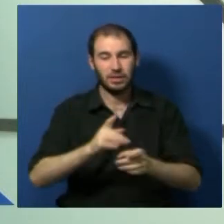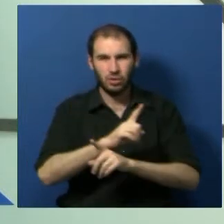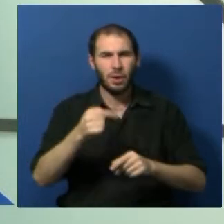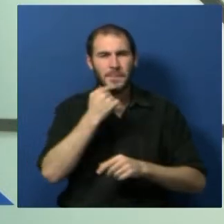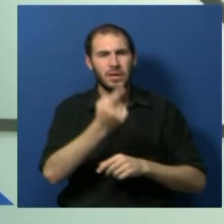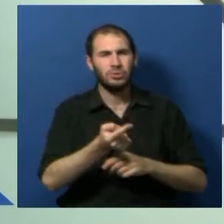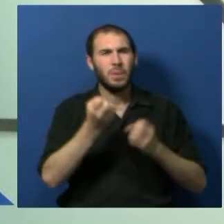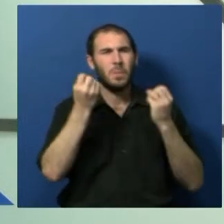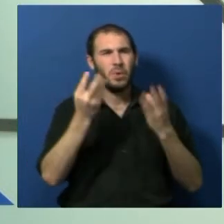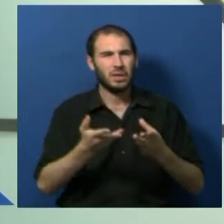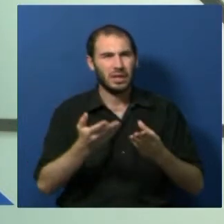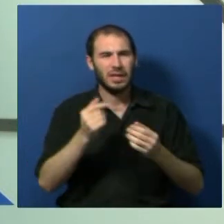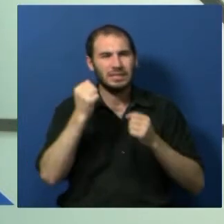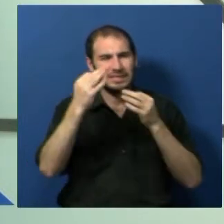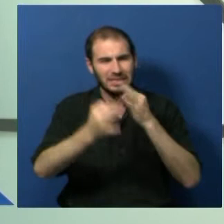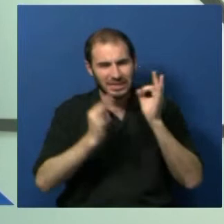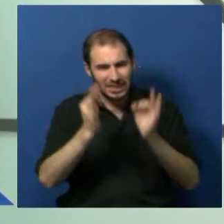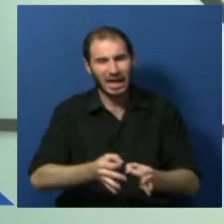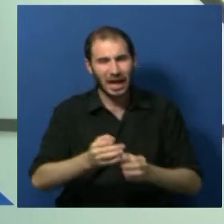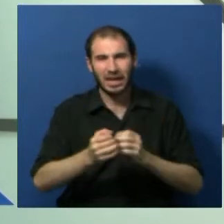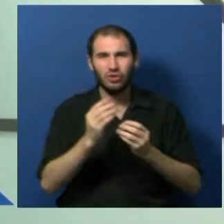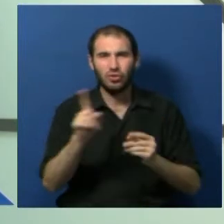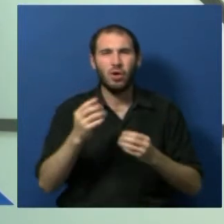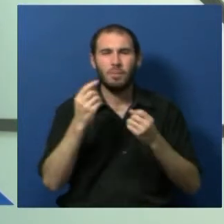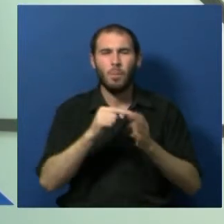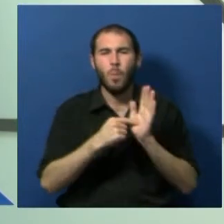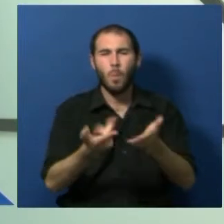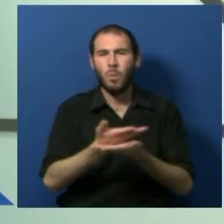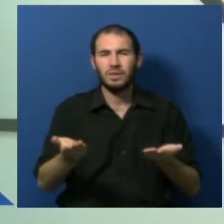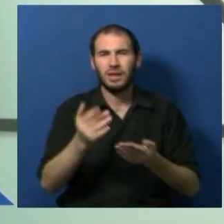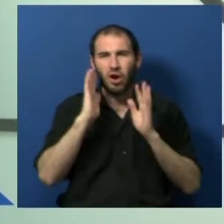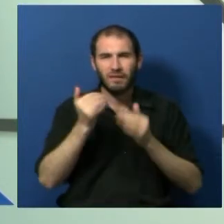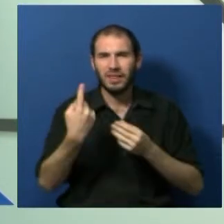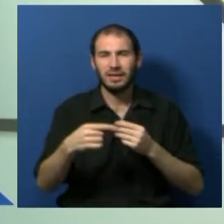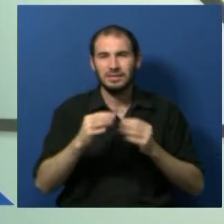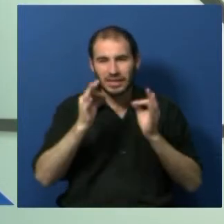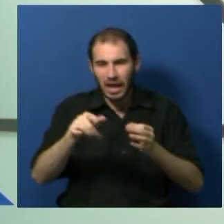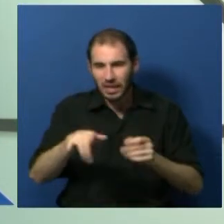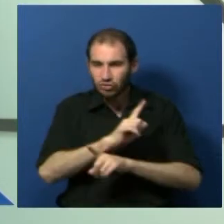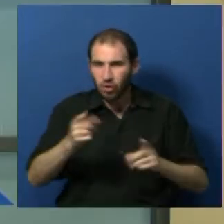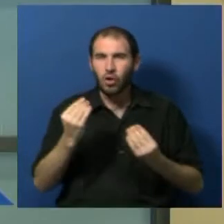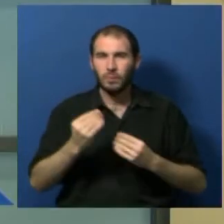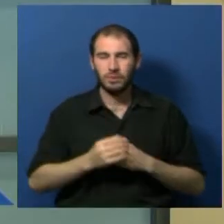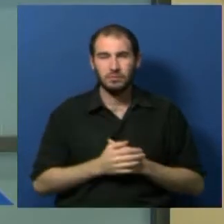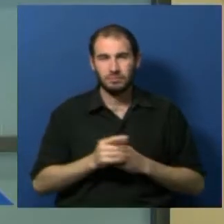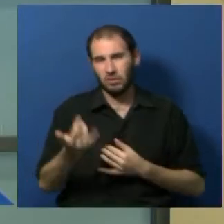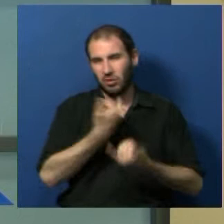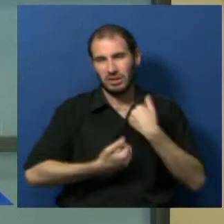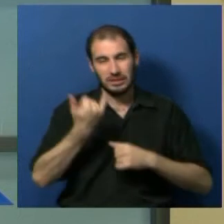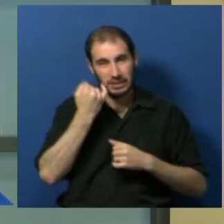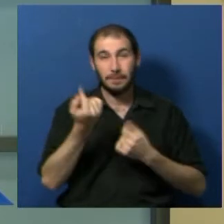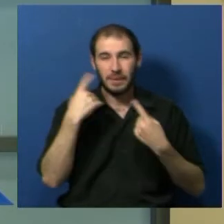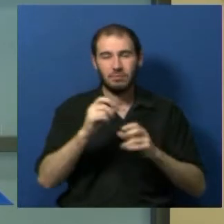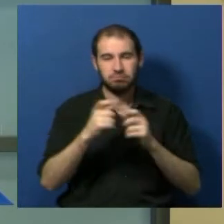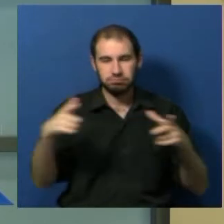preguntar, ¿por qué no hay que llegar? ¿Y qué es lo que le quiere mostrar a los adolescentes para no llegar a esa situación? Un poco ya me lo respondiste, pero si sí